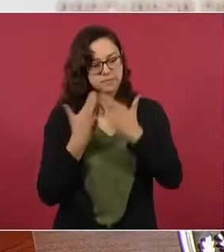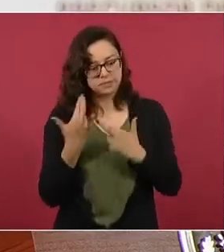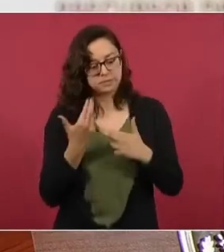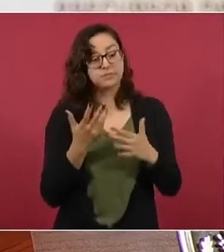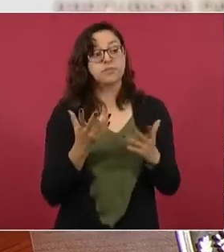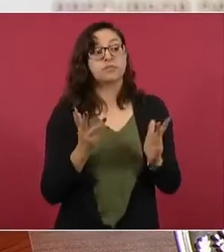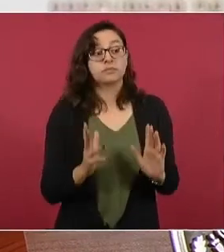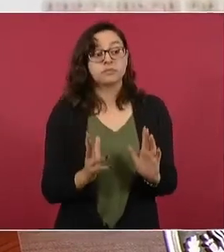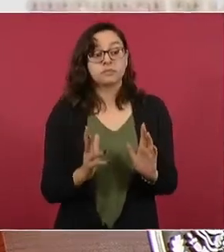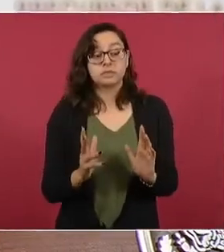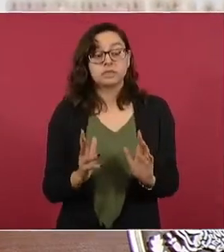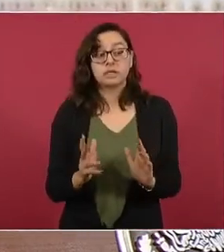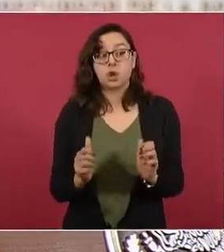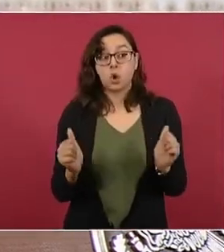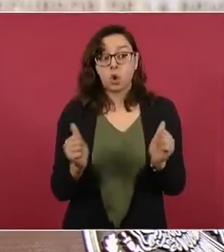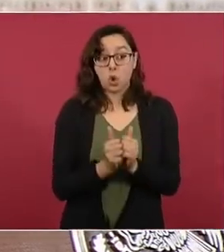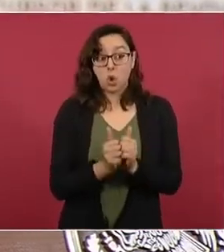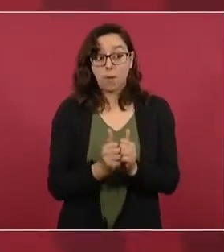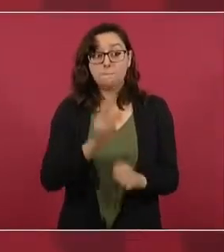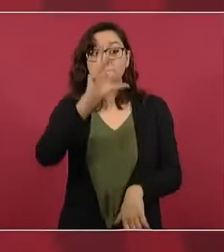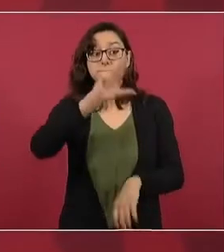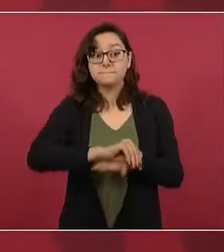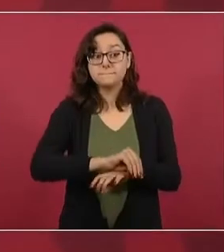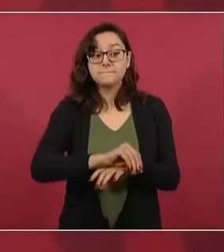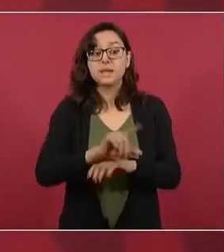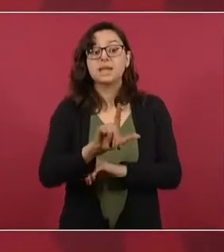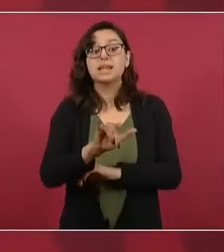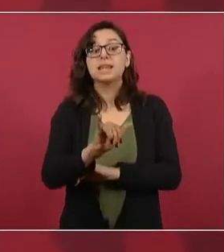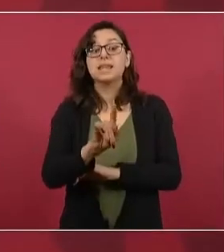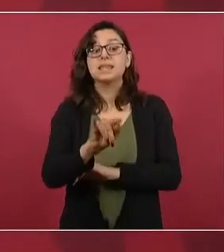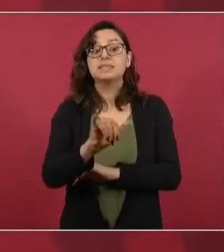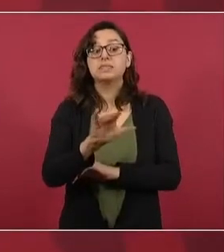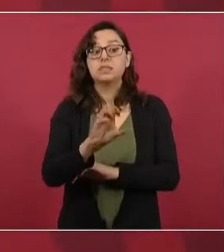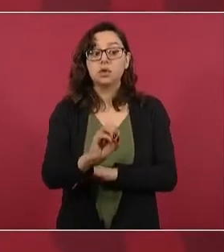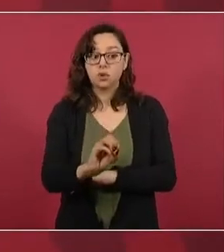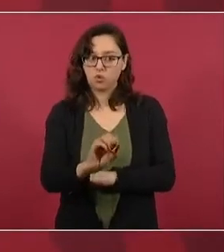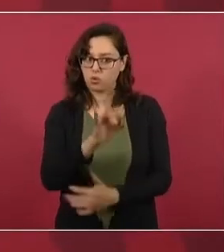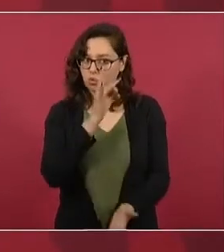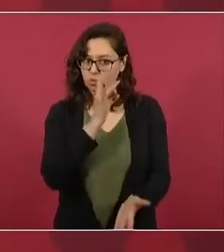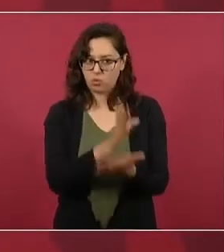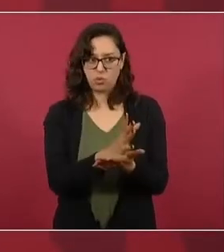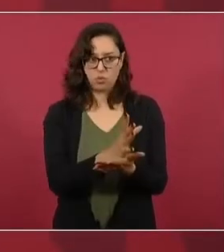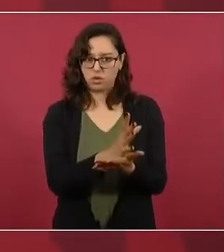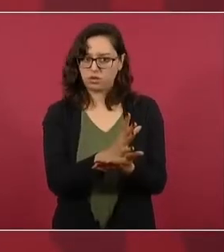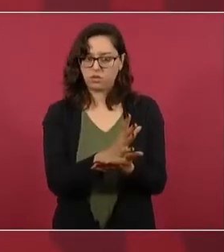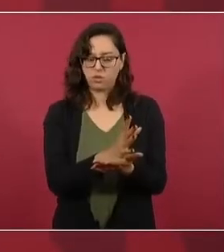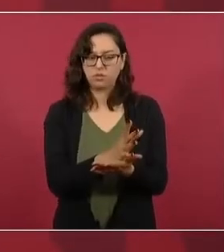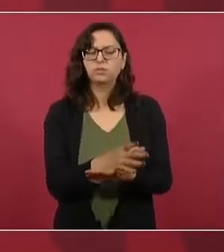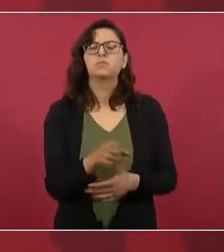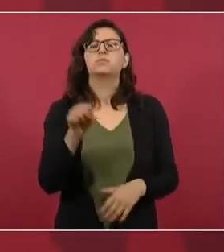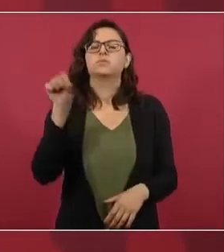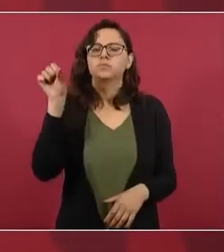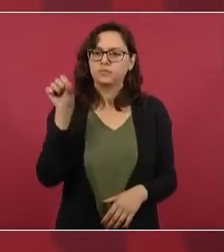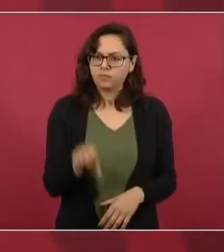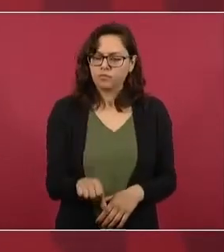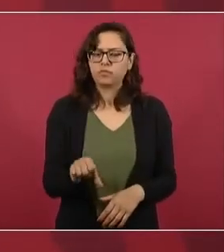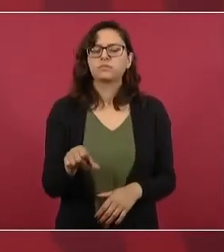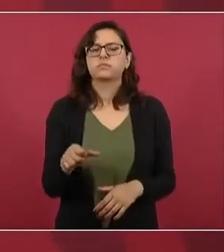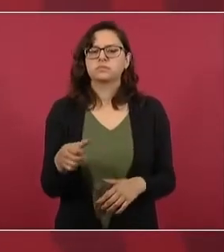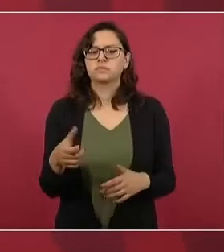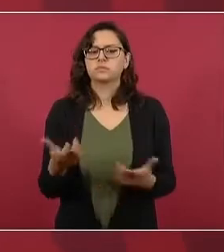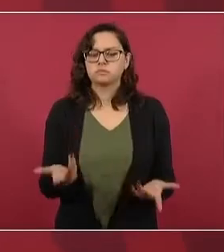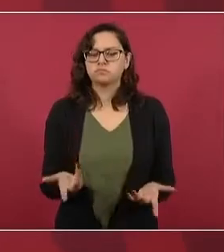autorizados para litio. Hoy vienen los medios de que se